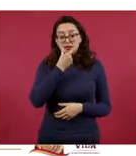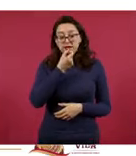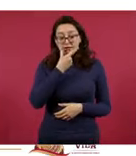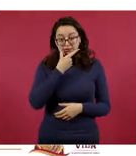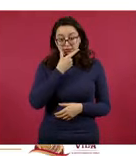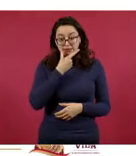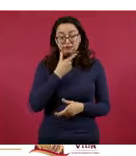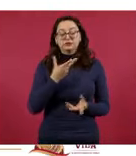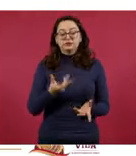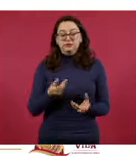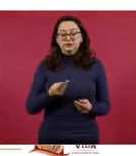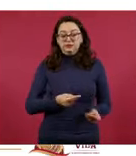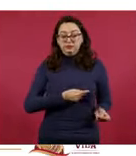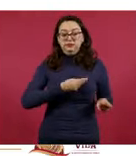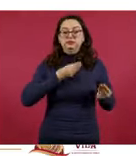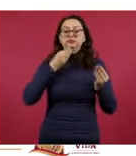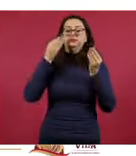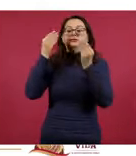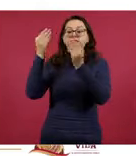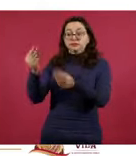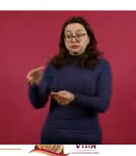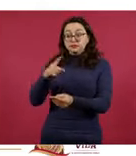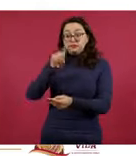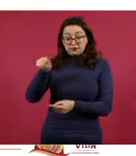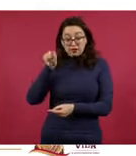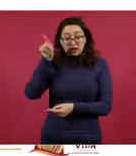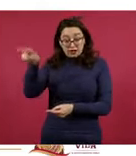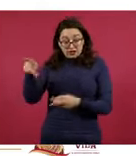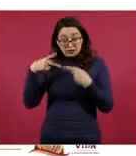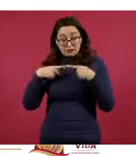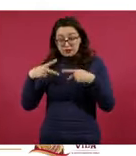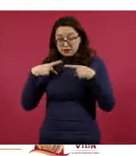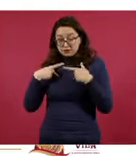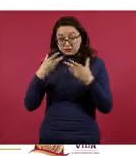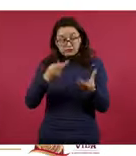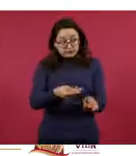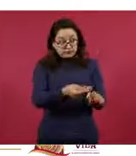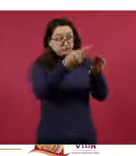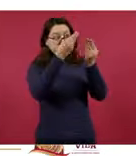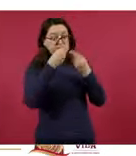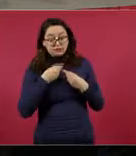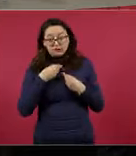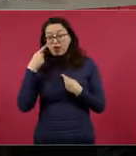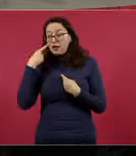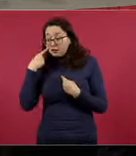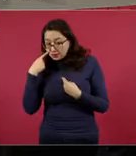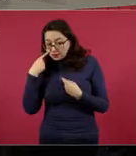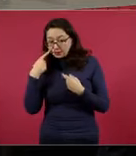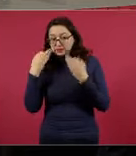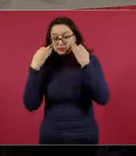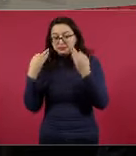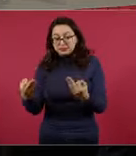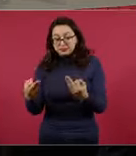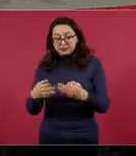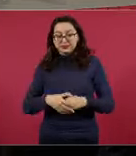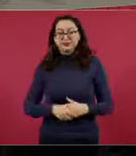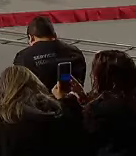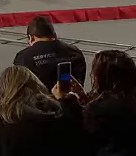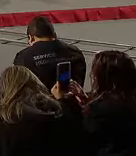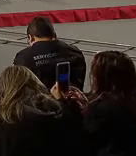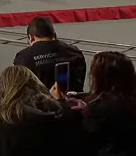se surte y se embarca el medicamento y se verifica que la persona haya recibido el medicamento. Van ustedes a